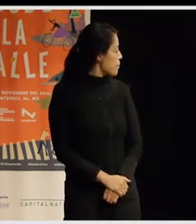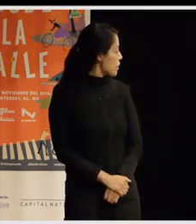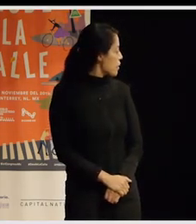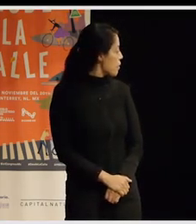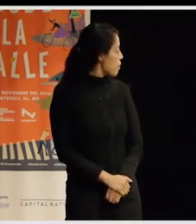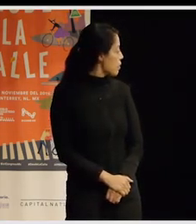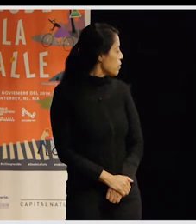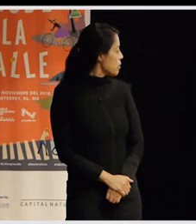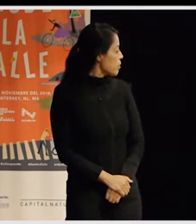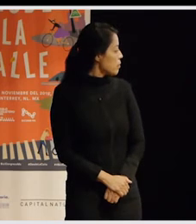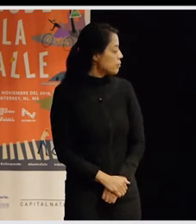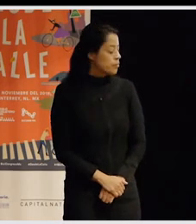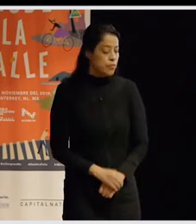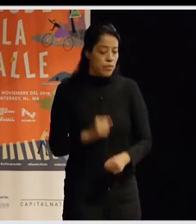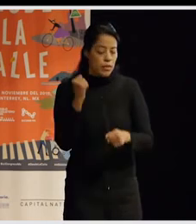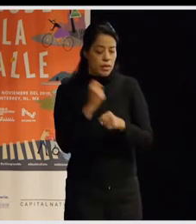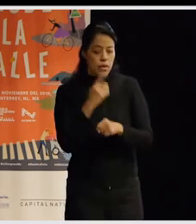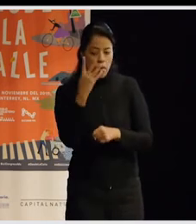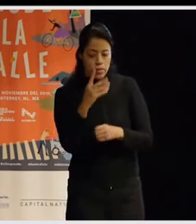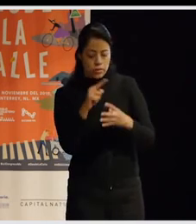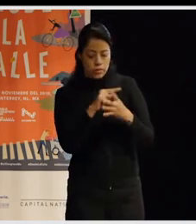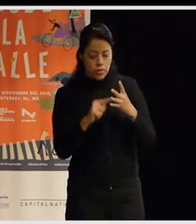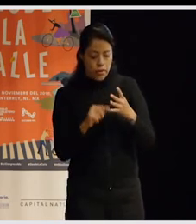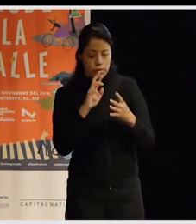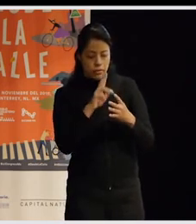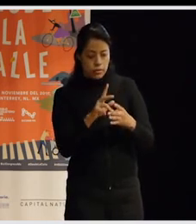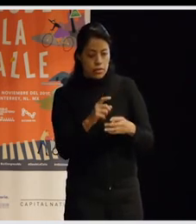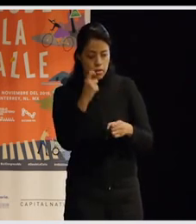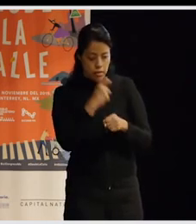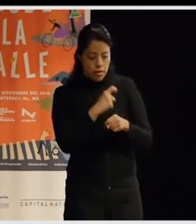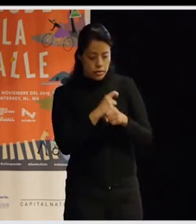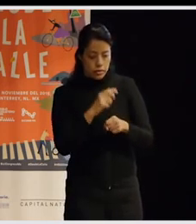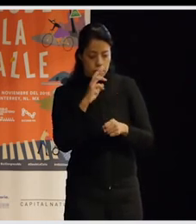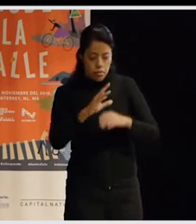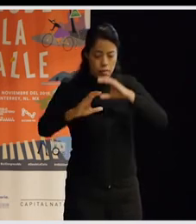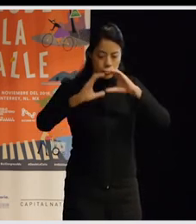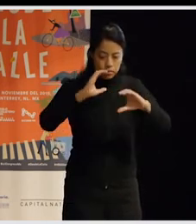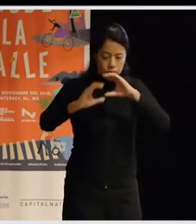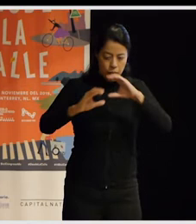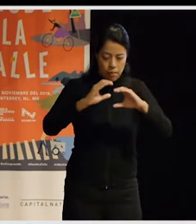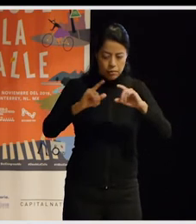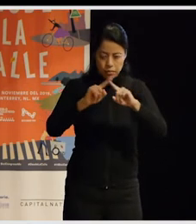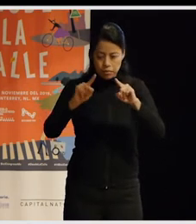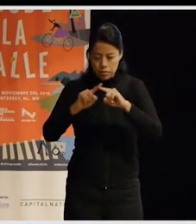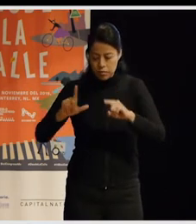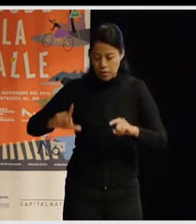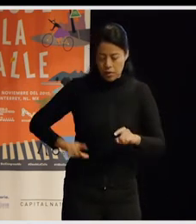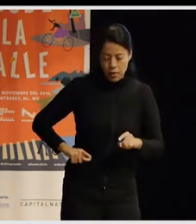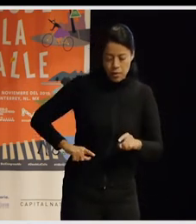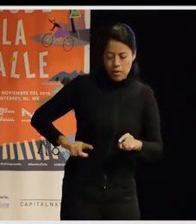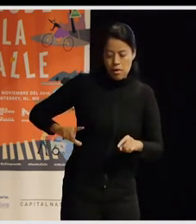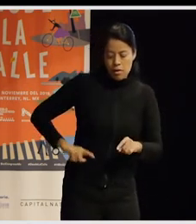bueno pues identificamos cuatro áreas de mejora que es primero mejorar la comunicación entre los diferentes niveles de gobierno